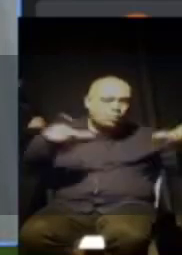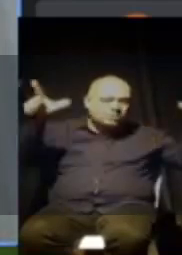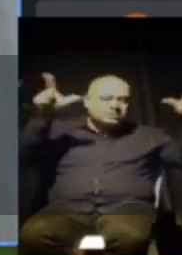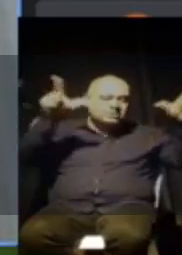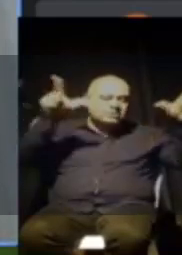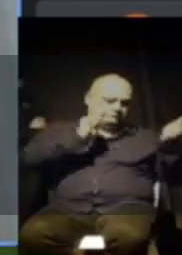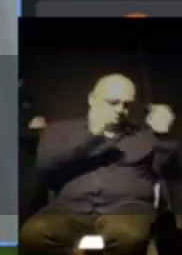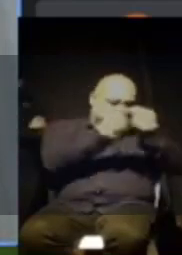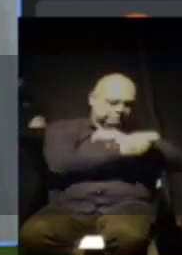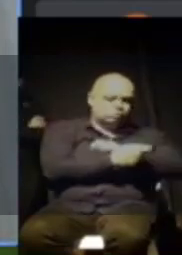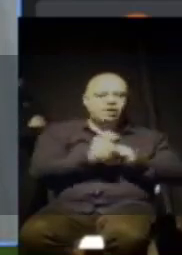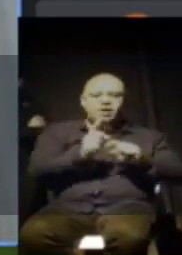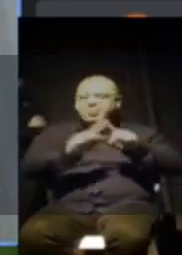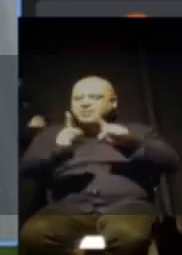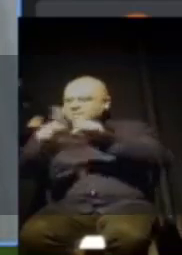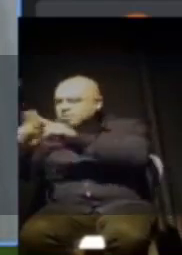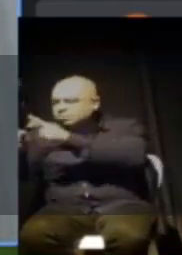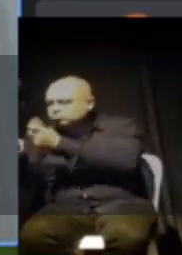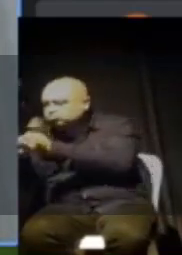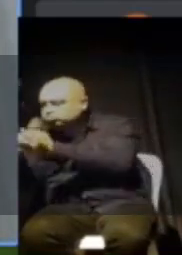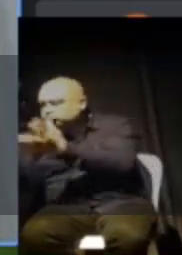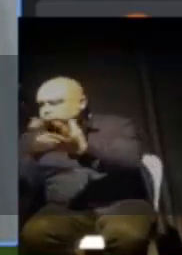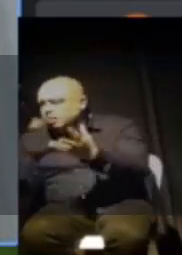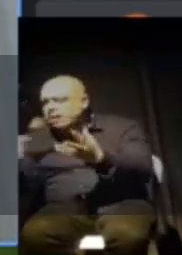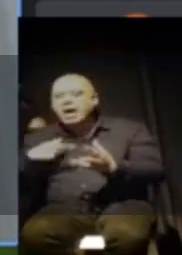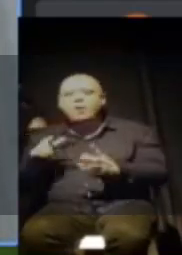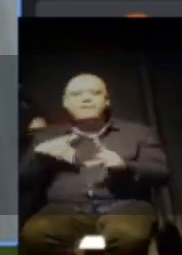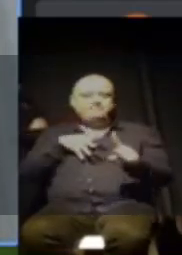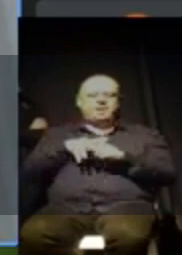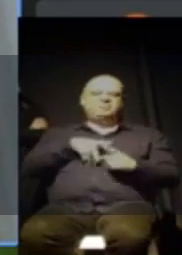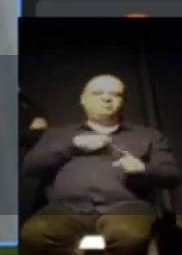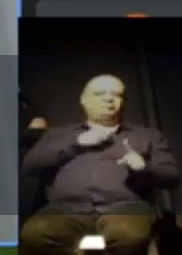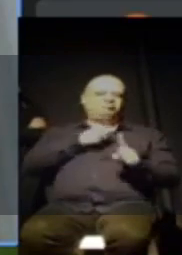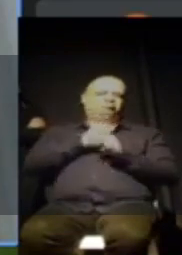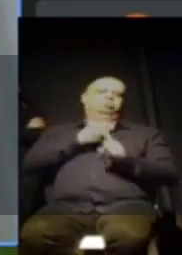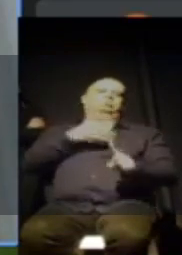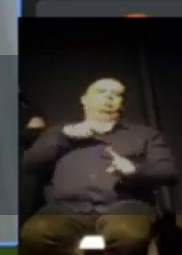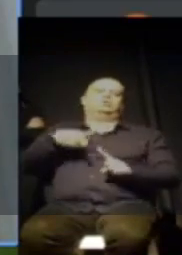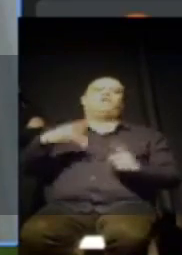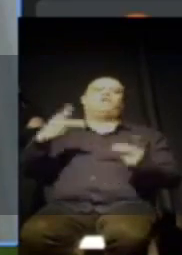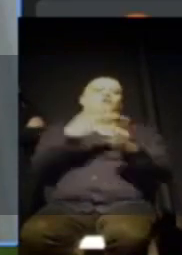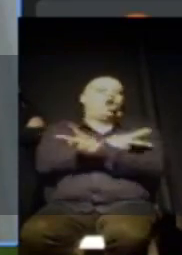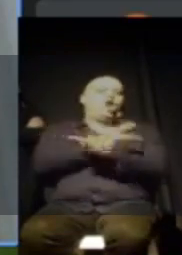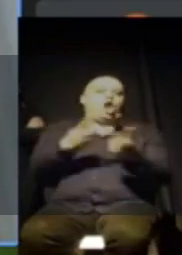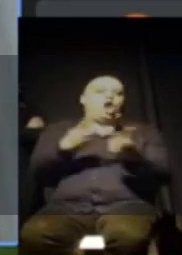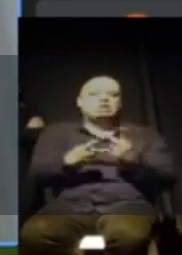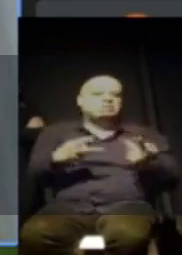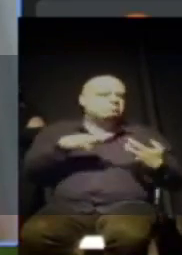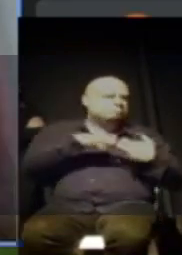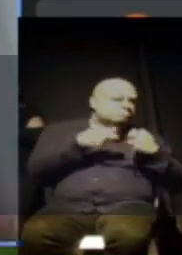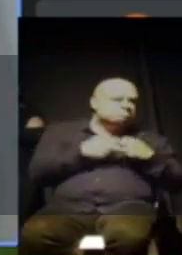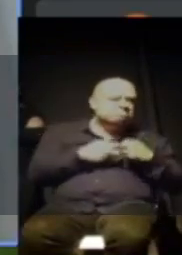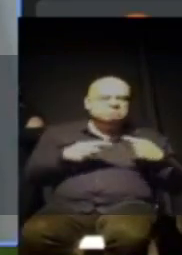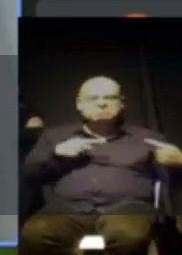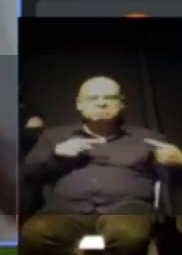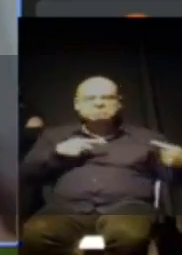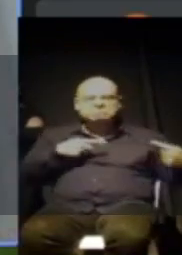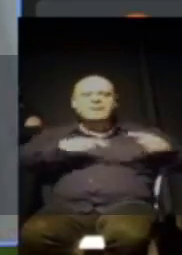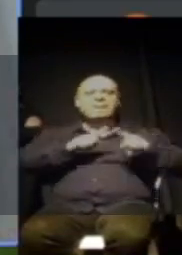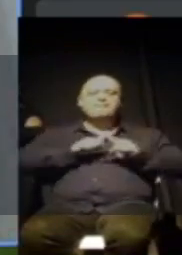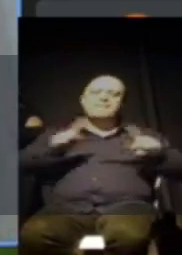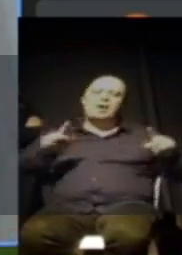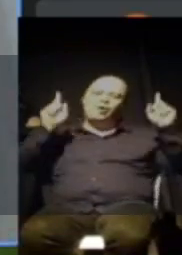de la diversidad se convierte en actos de violencia radical y en una barrera para lograr consolidar